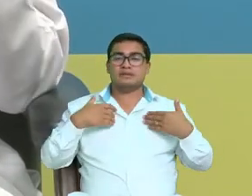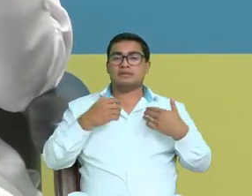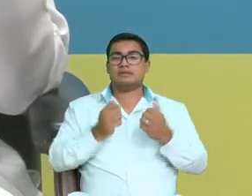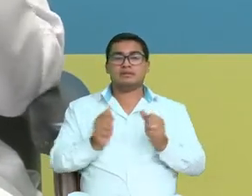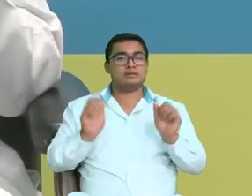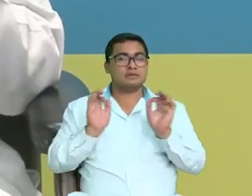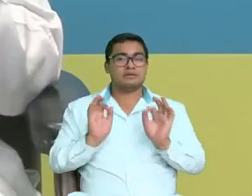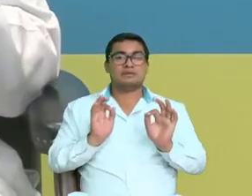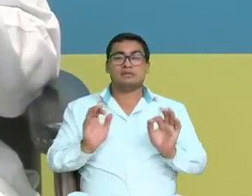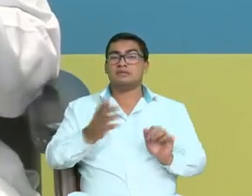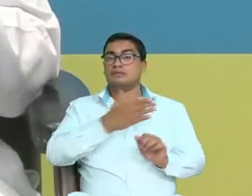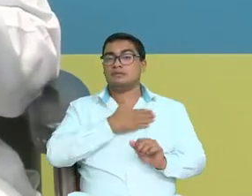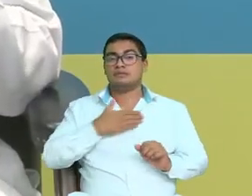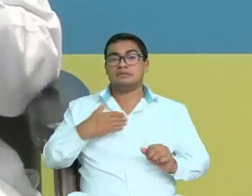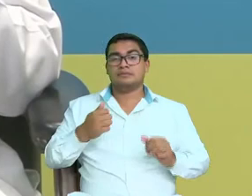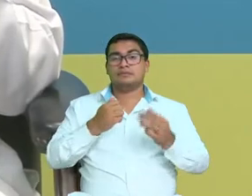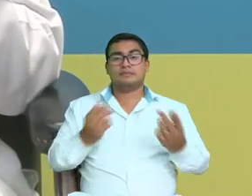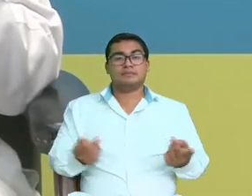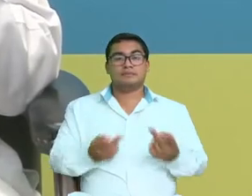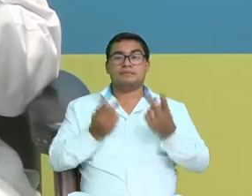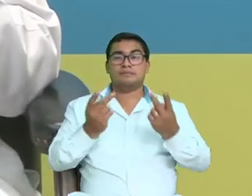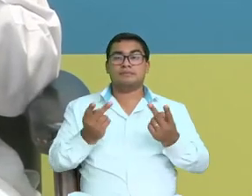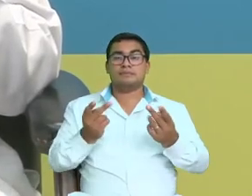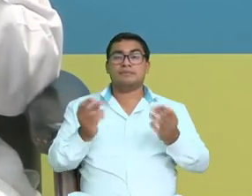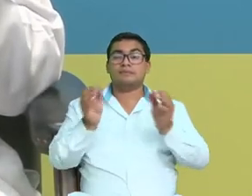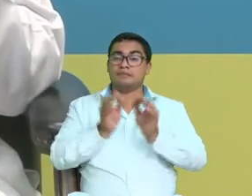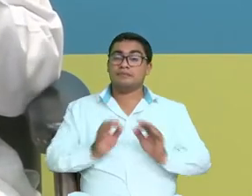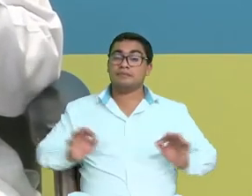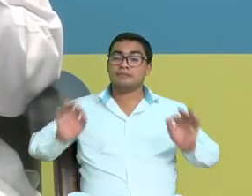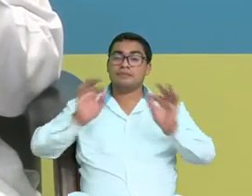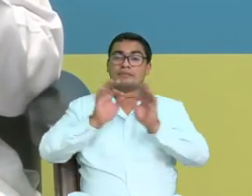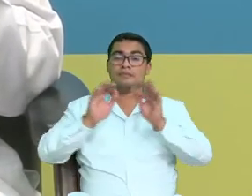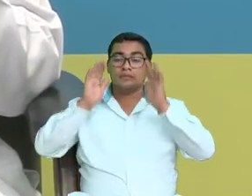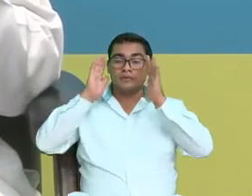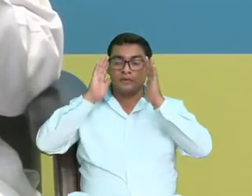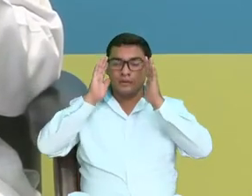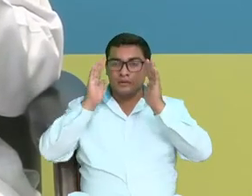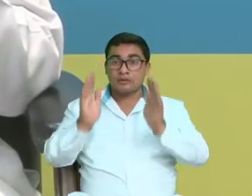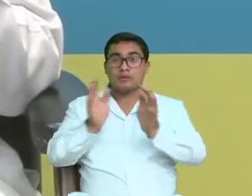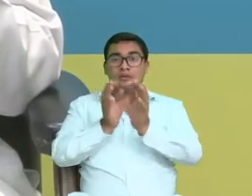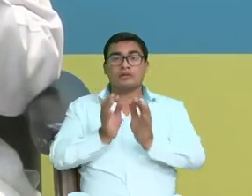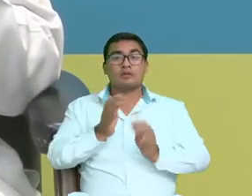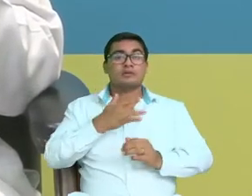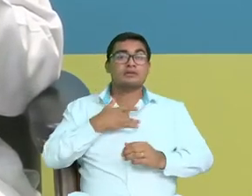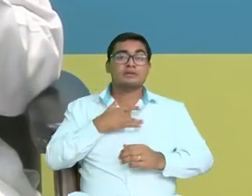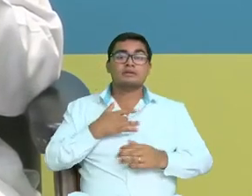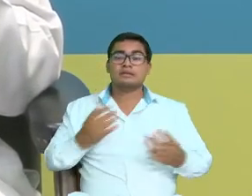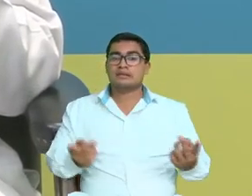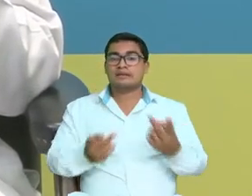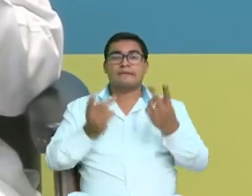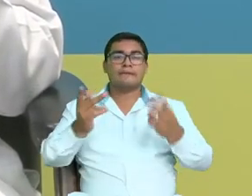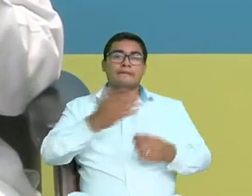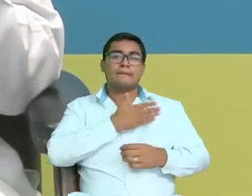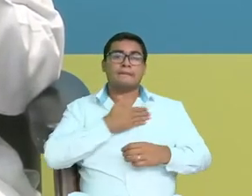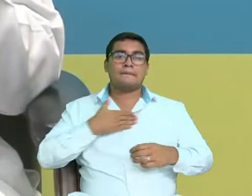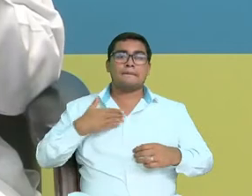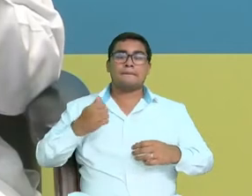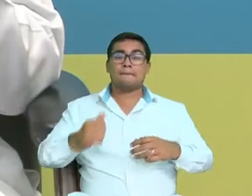va a tener mejor calidad de vida. Todo está enfocado a tener una mejor calidad de vida en el ser